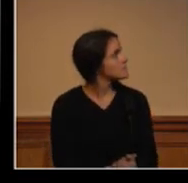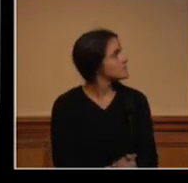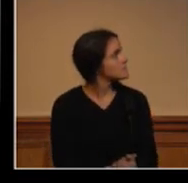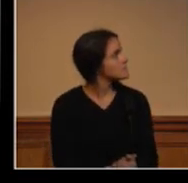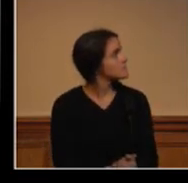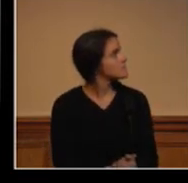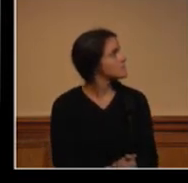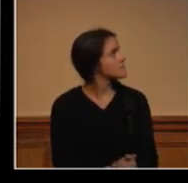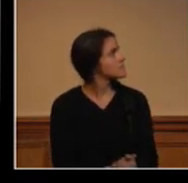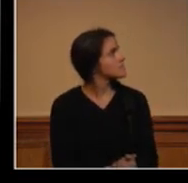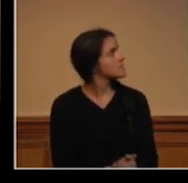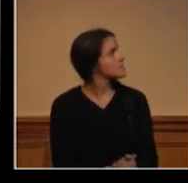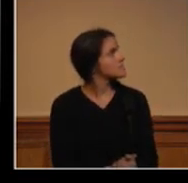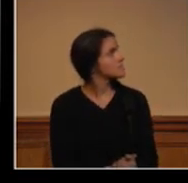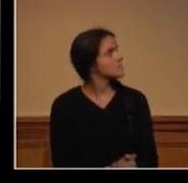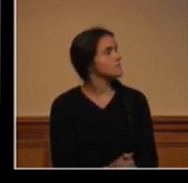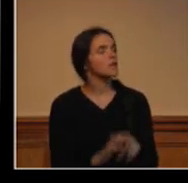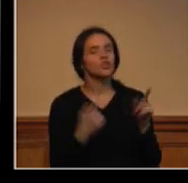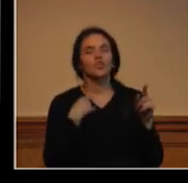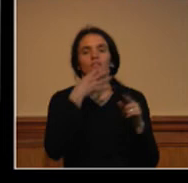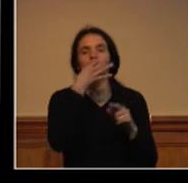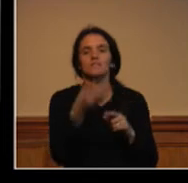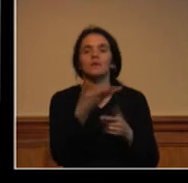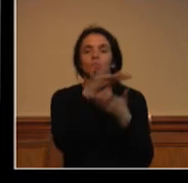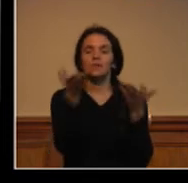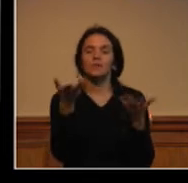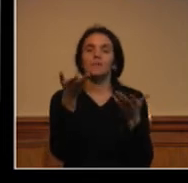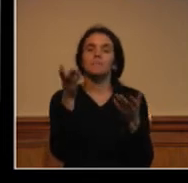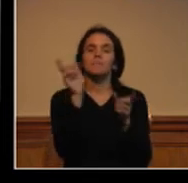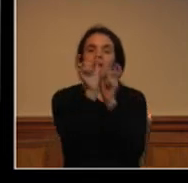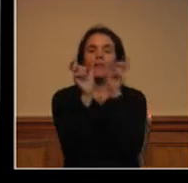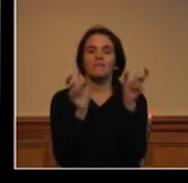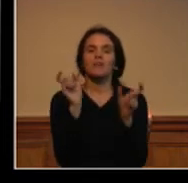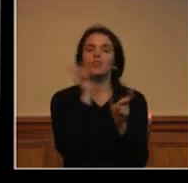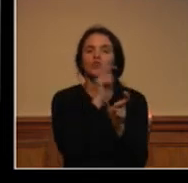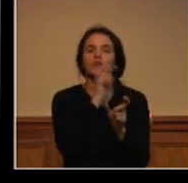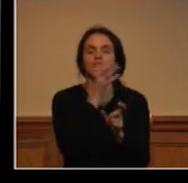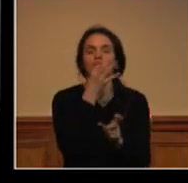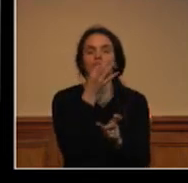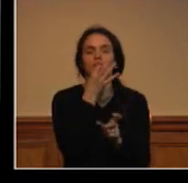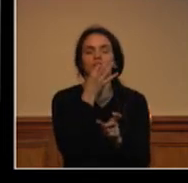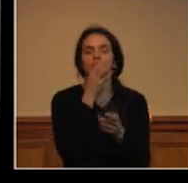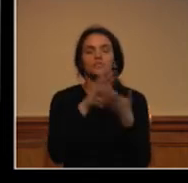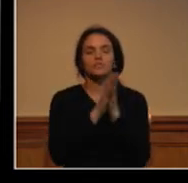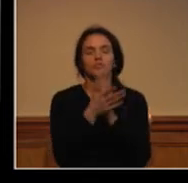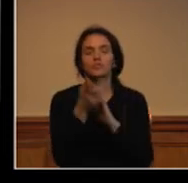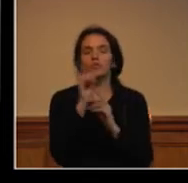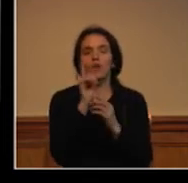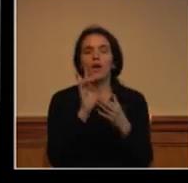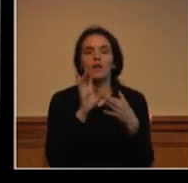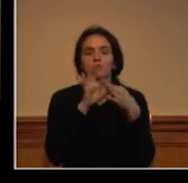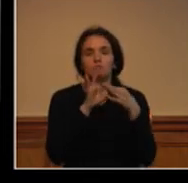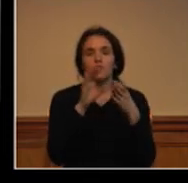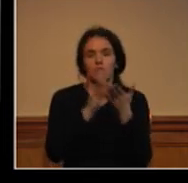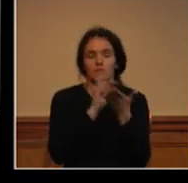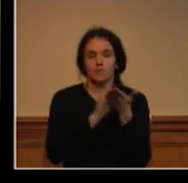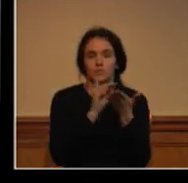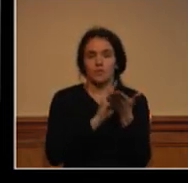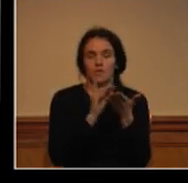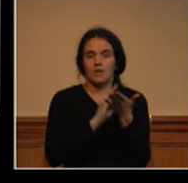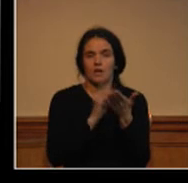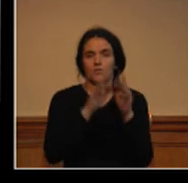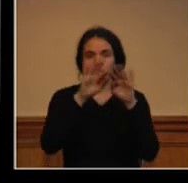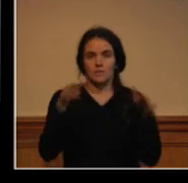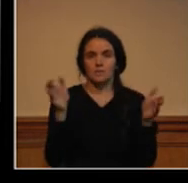Ahí lo que yo le decía de las palabras rojas y lo verde, todo lo que no esté asociado, esté dentro del diccionario de la